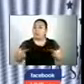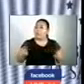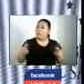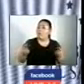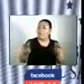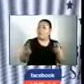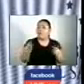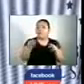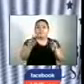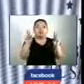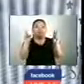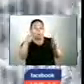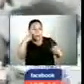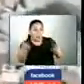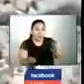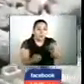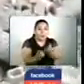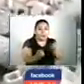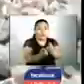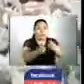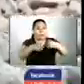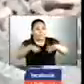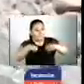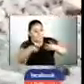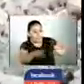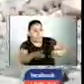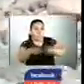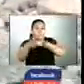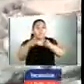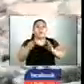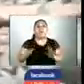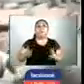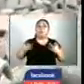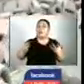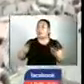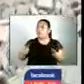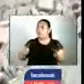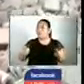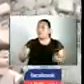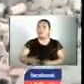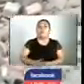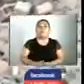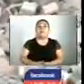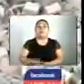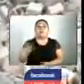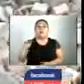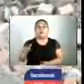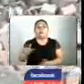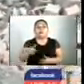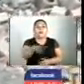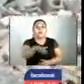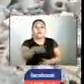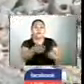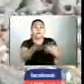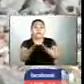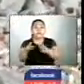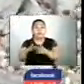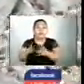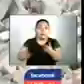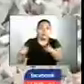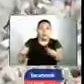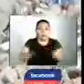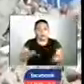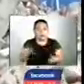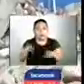rapidez en materia de rescate de vidas se van a incrementar de forma exponencial en las distintas condiciones que se requiere